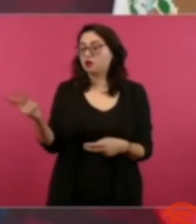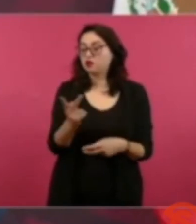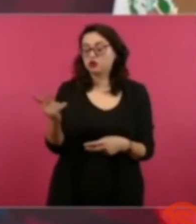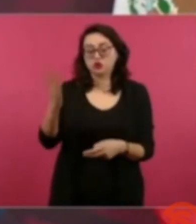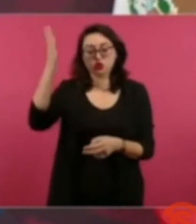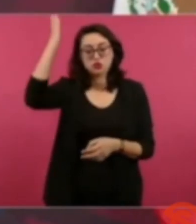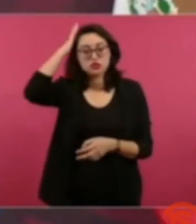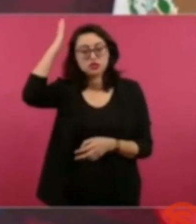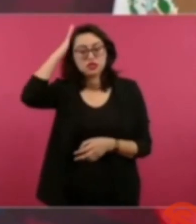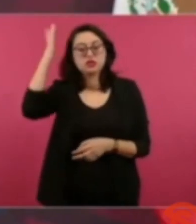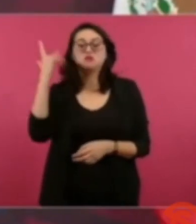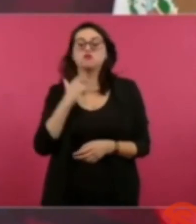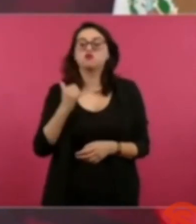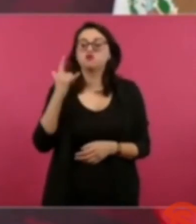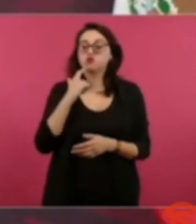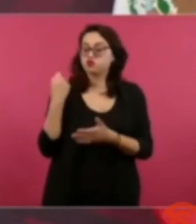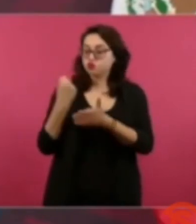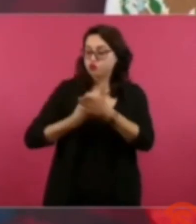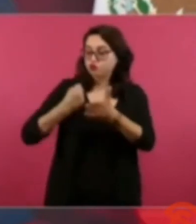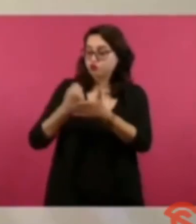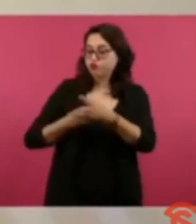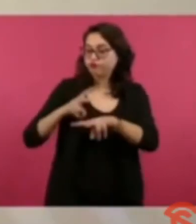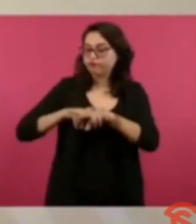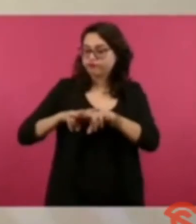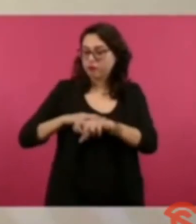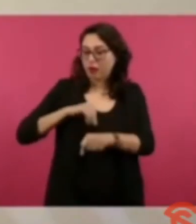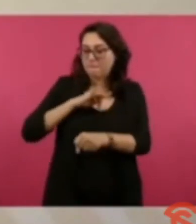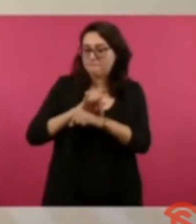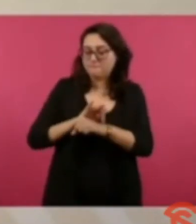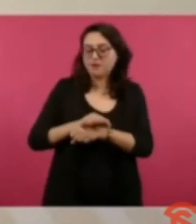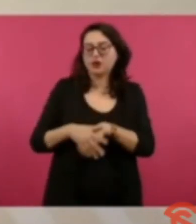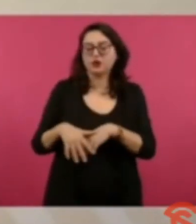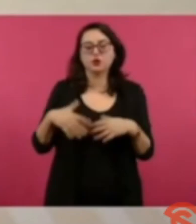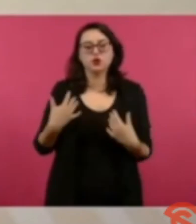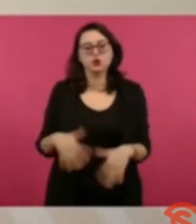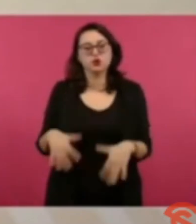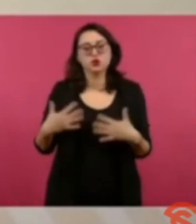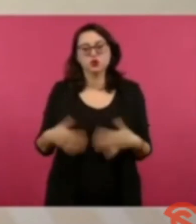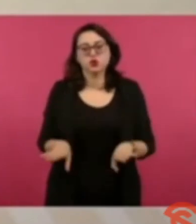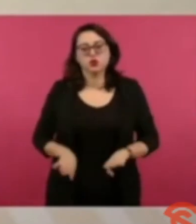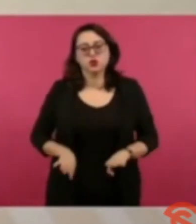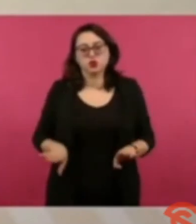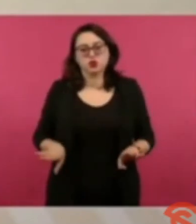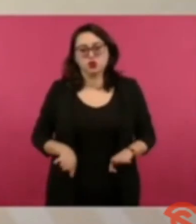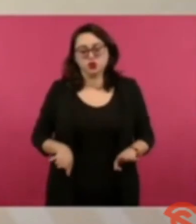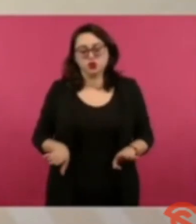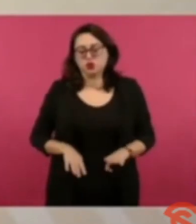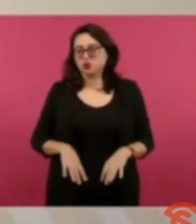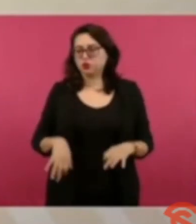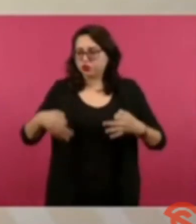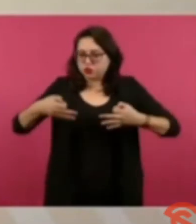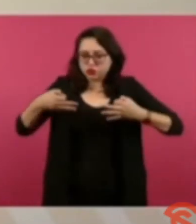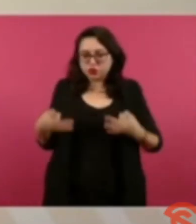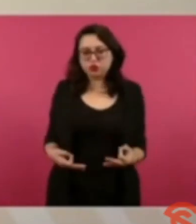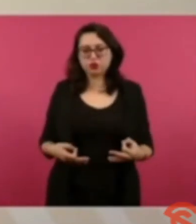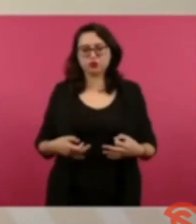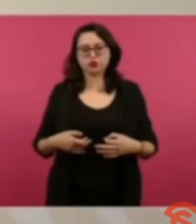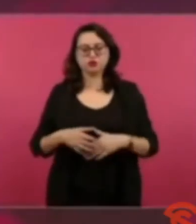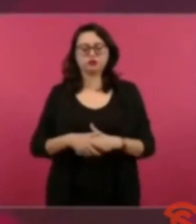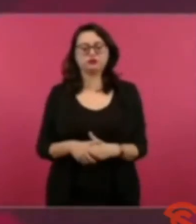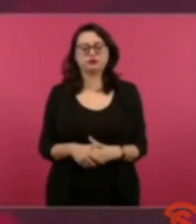Vallejo, un hombre con muchas convicciones. nacido allá en el